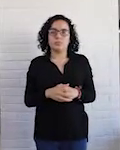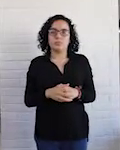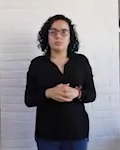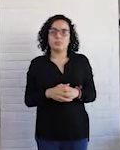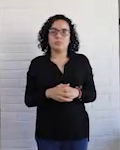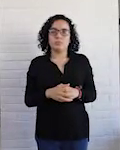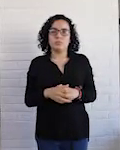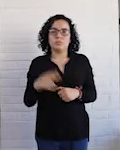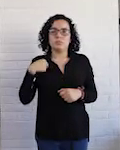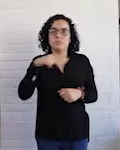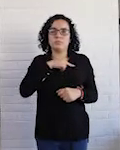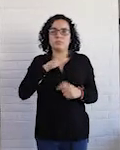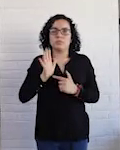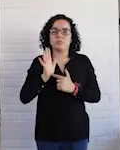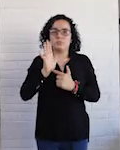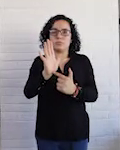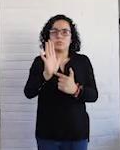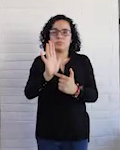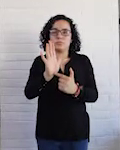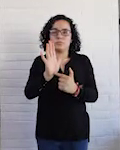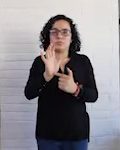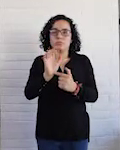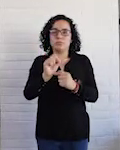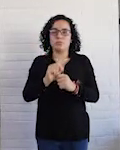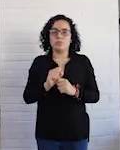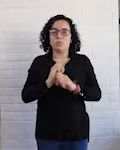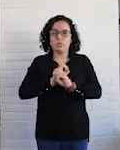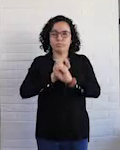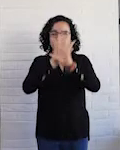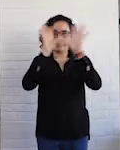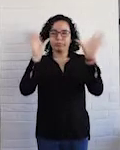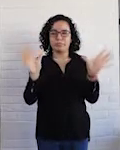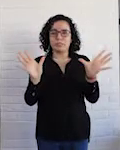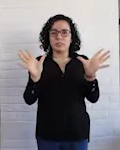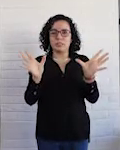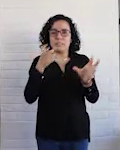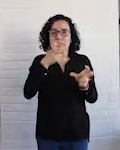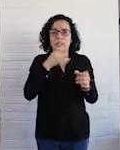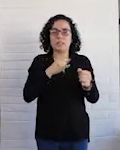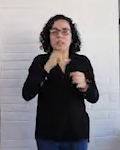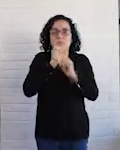Les voy a poner como un panorama para manejar esta información.